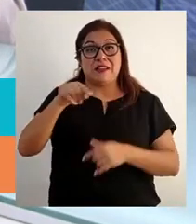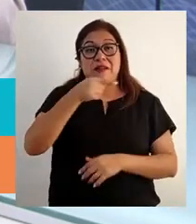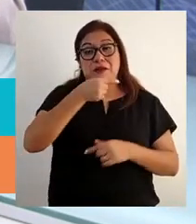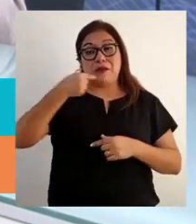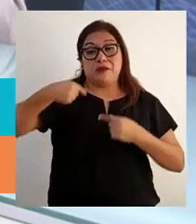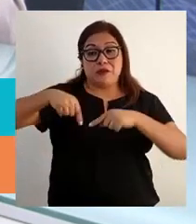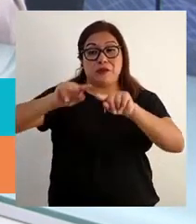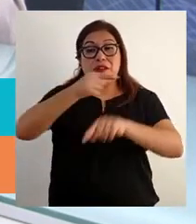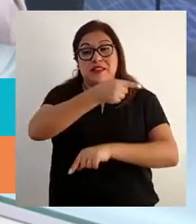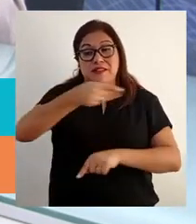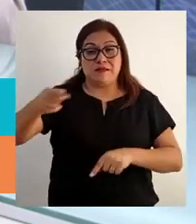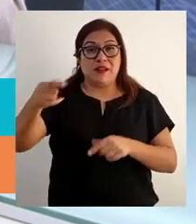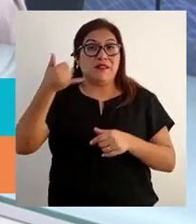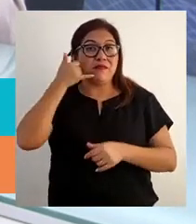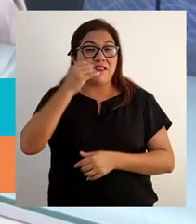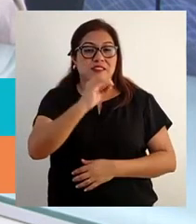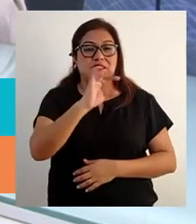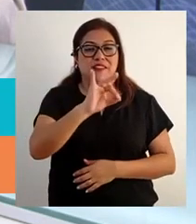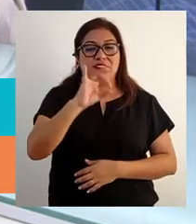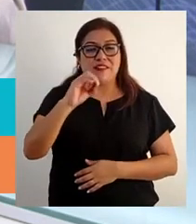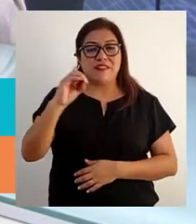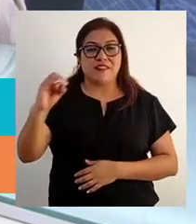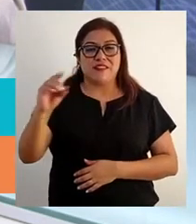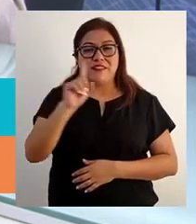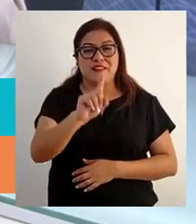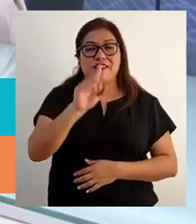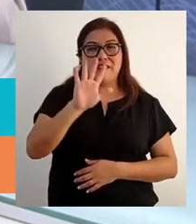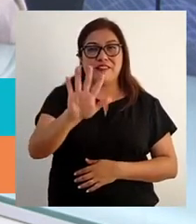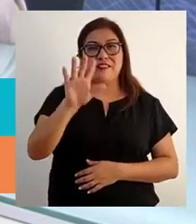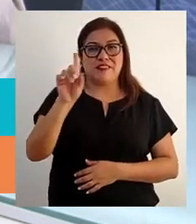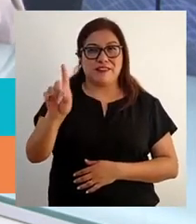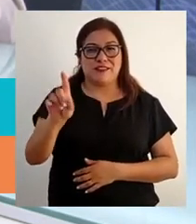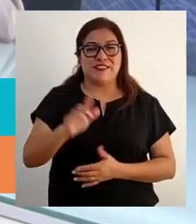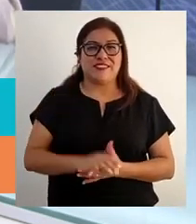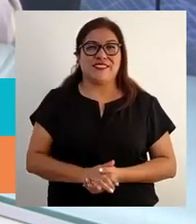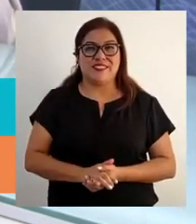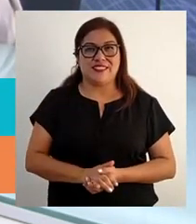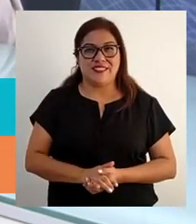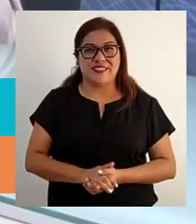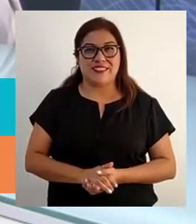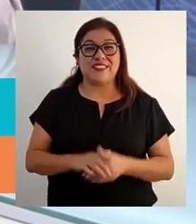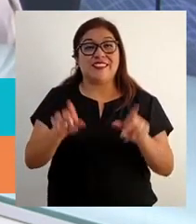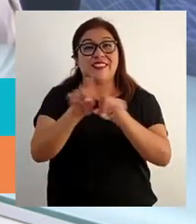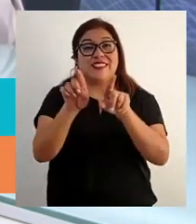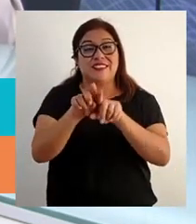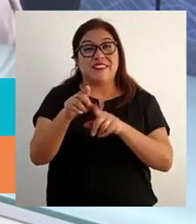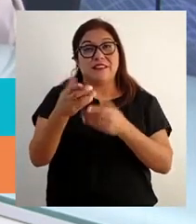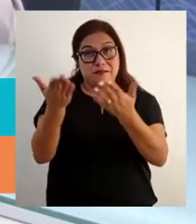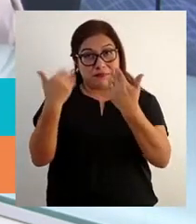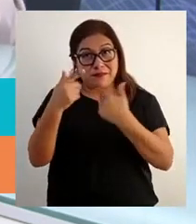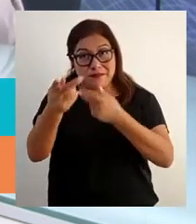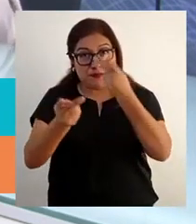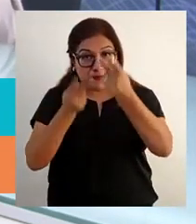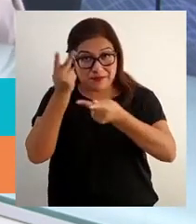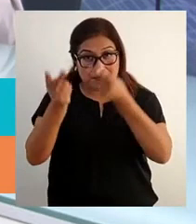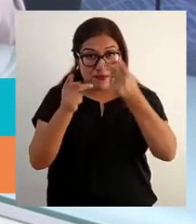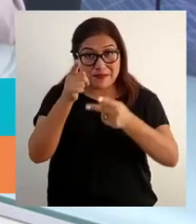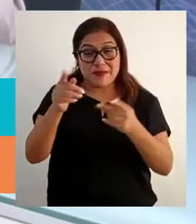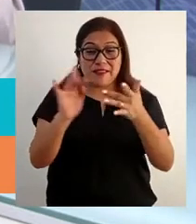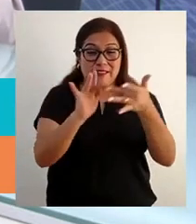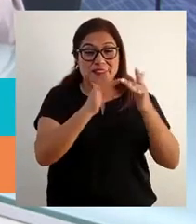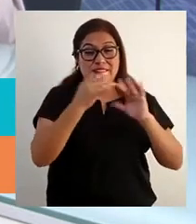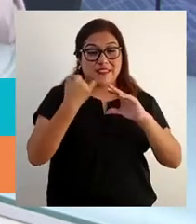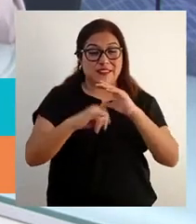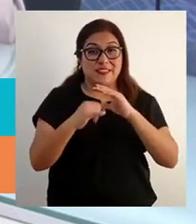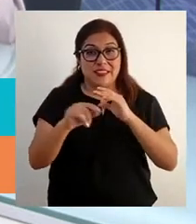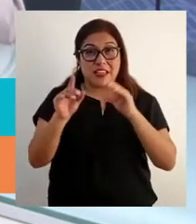línea gratuita 0800 00151. Enrique. Y también visitarnos en nuestras redes sociales que van a